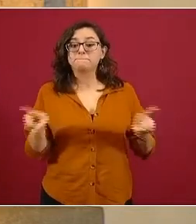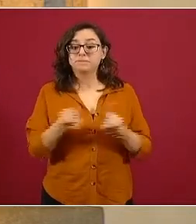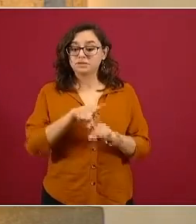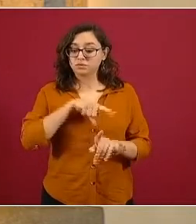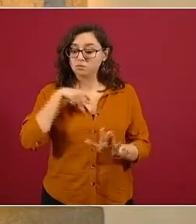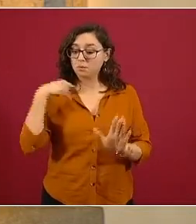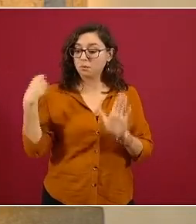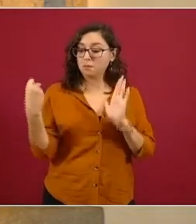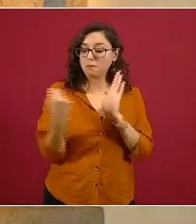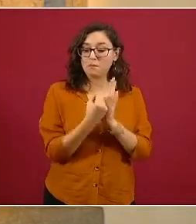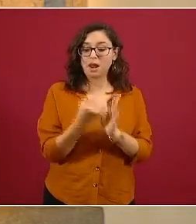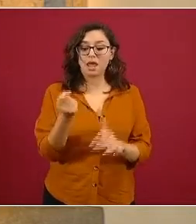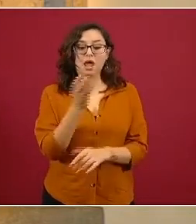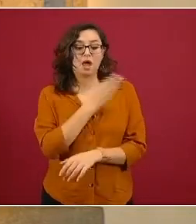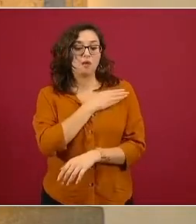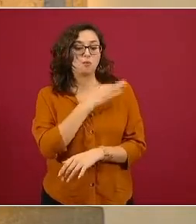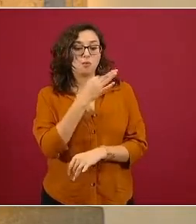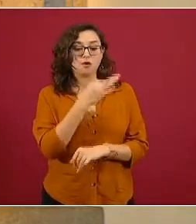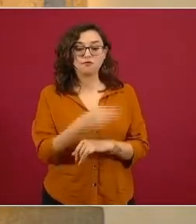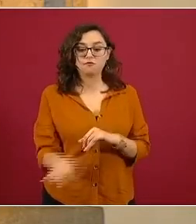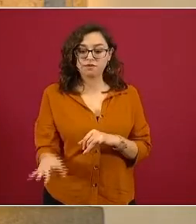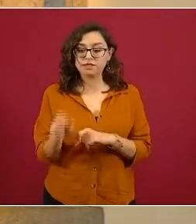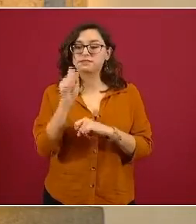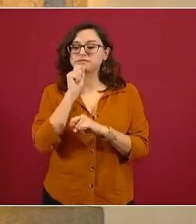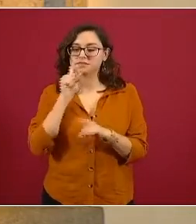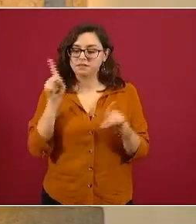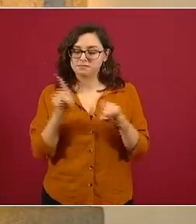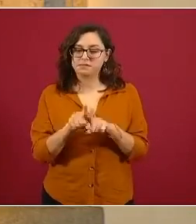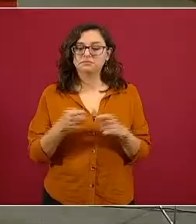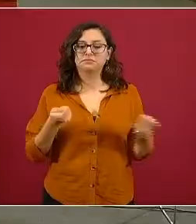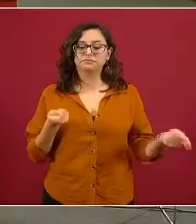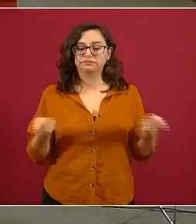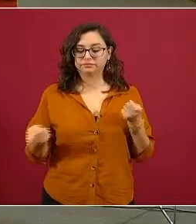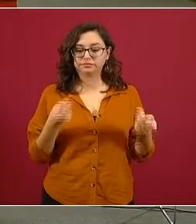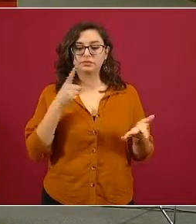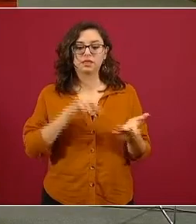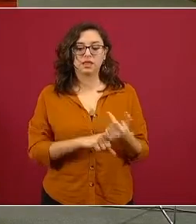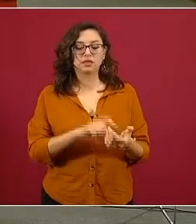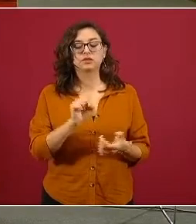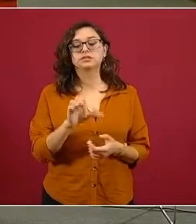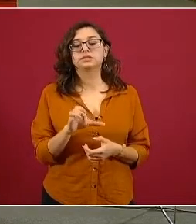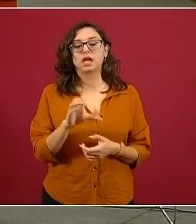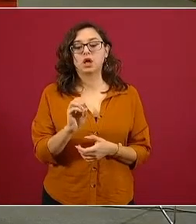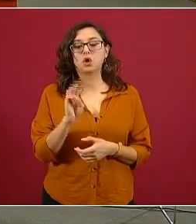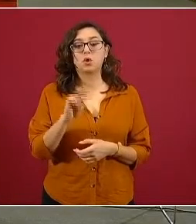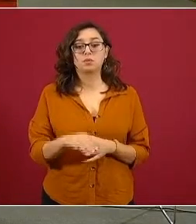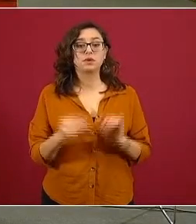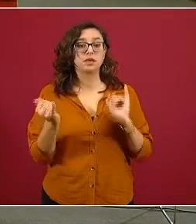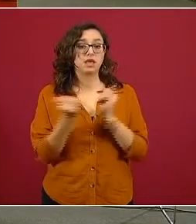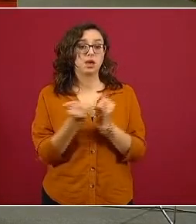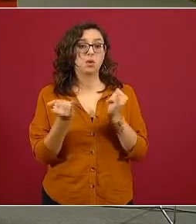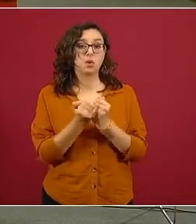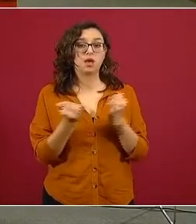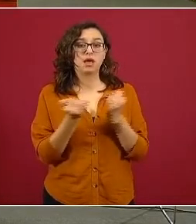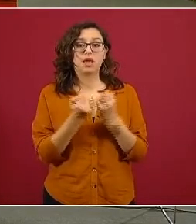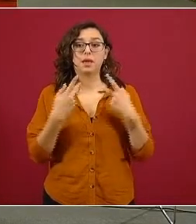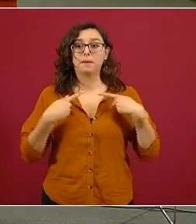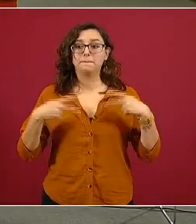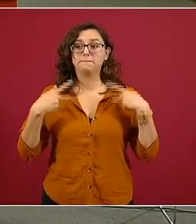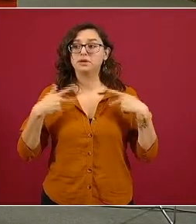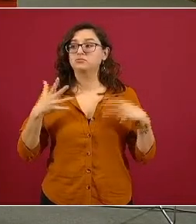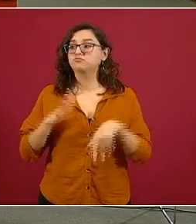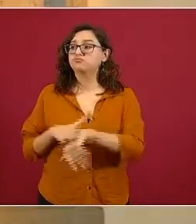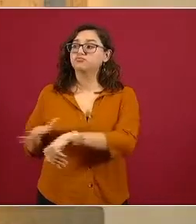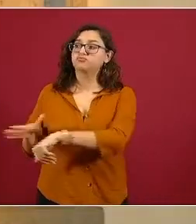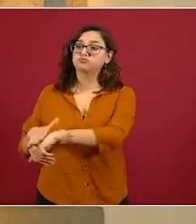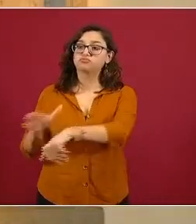Buen Fin está también en la Secretaría de Economía y además es quien invita a la población a aprovechar las